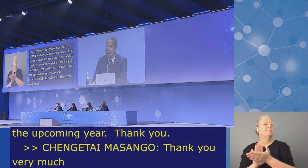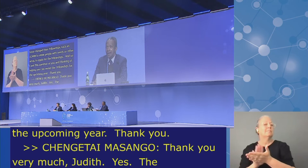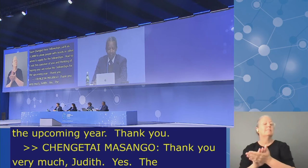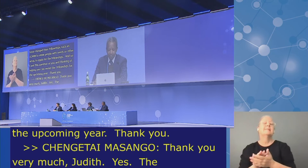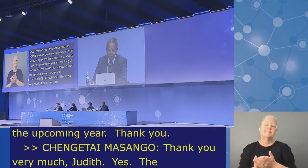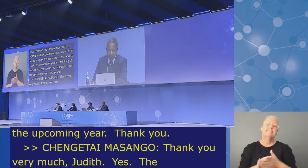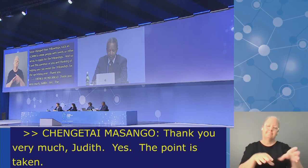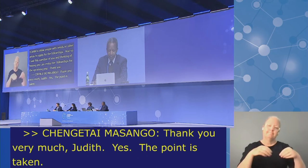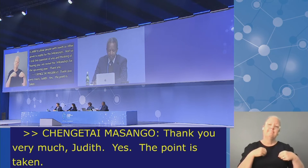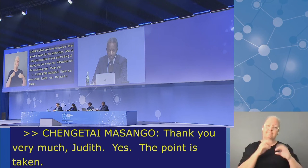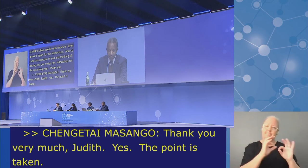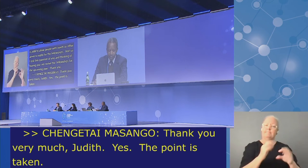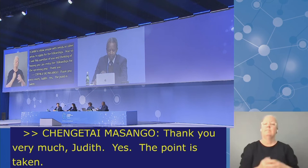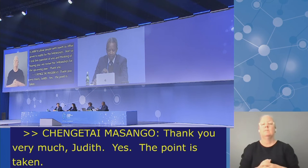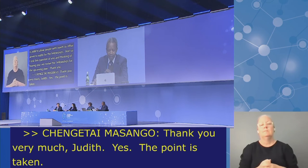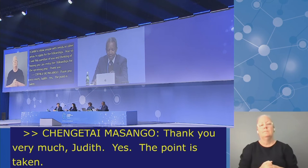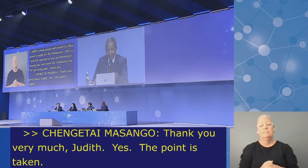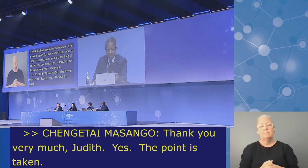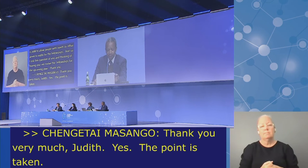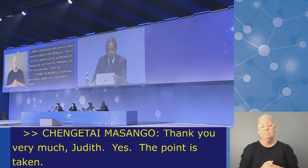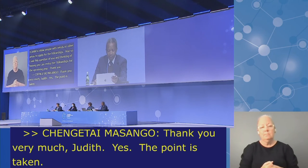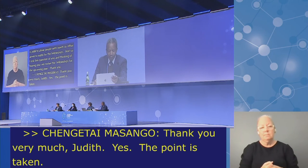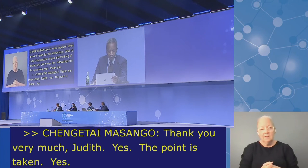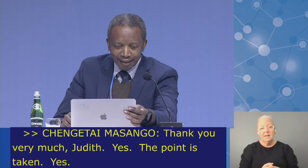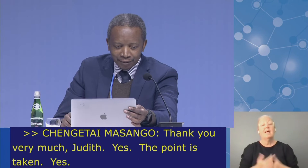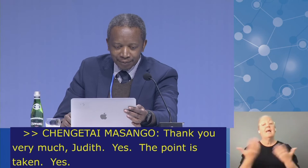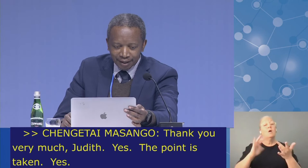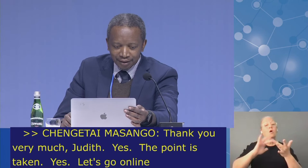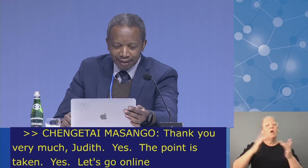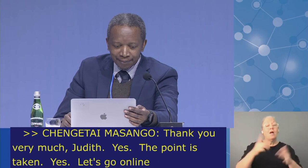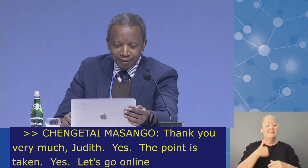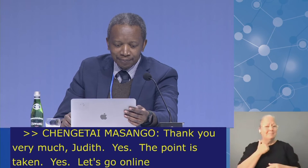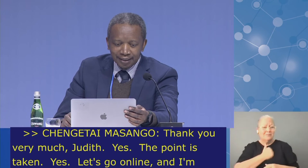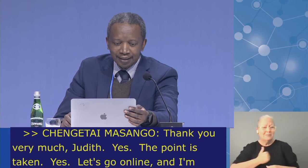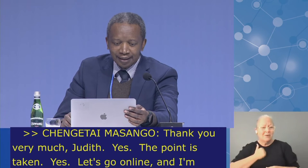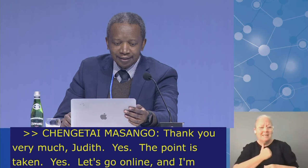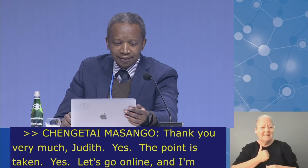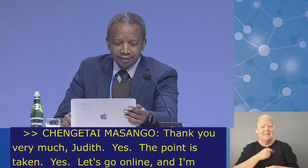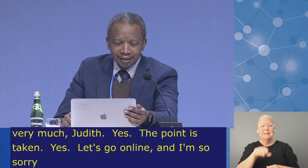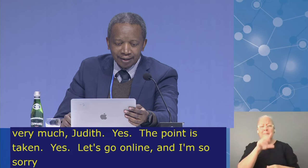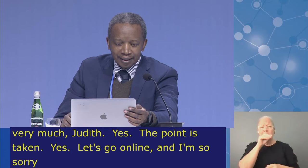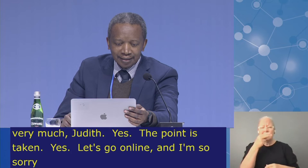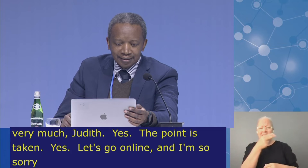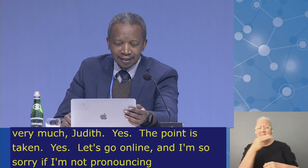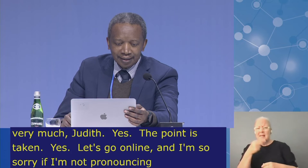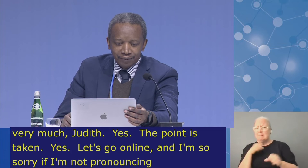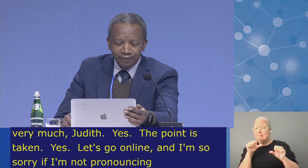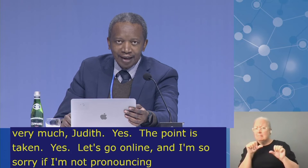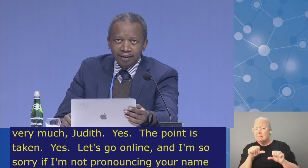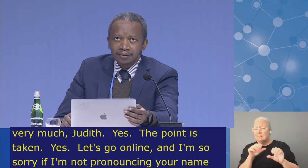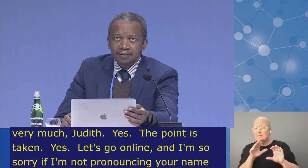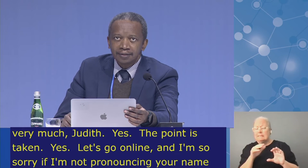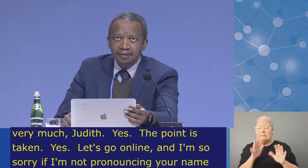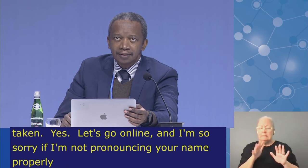sería mi sugerencia. Gracias. Ahora pasamos al espacio